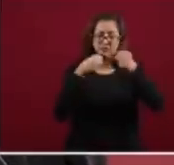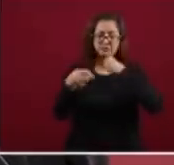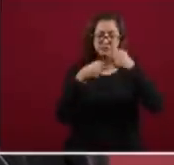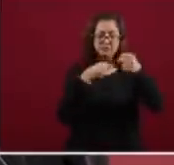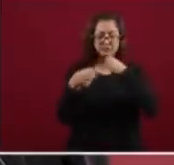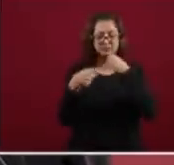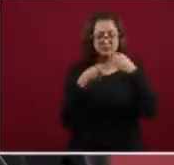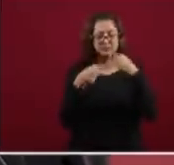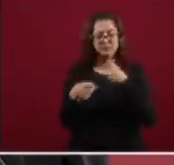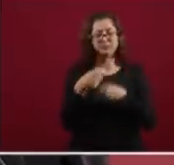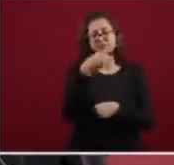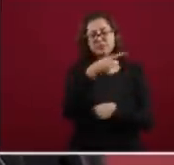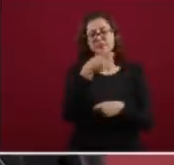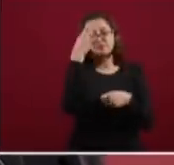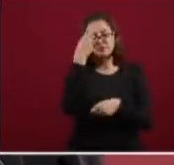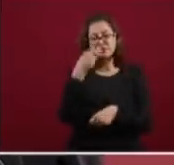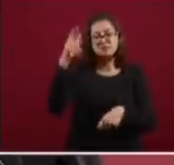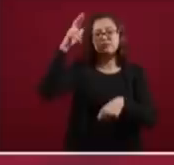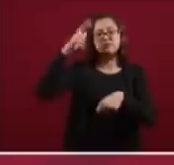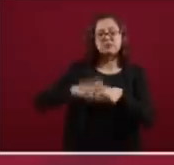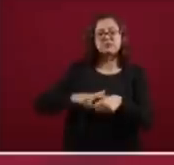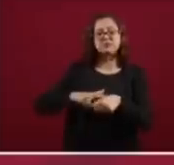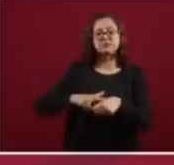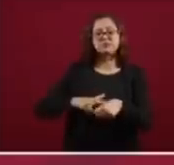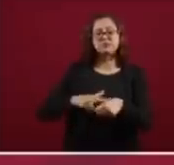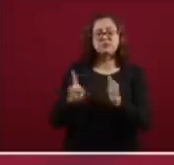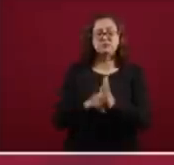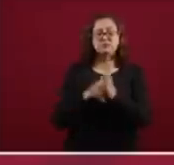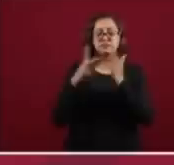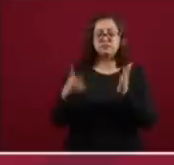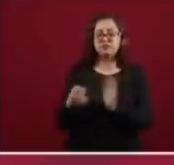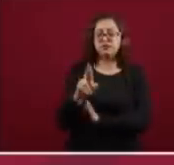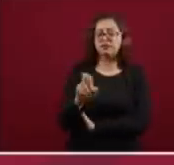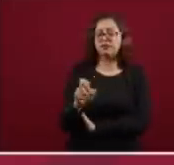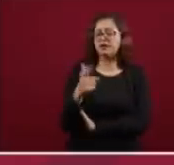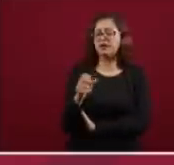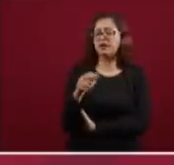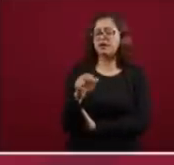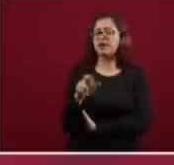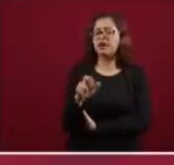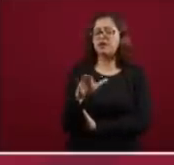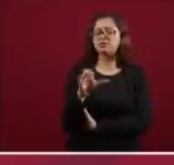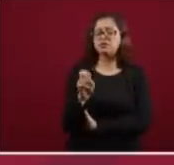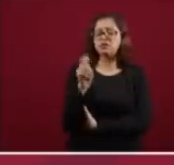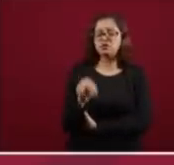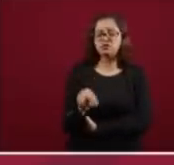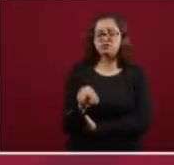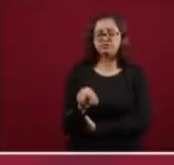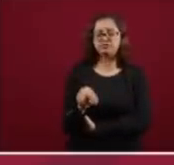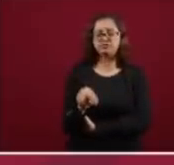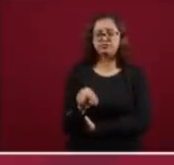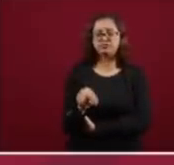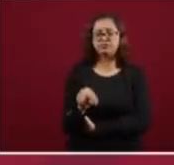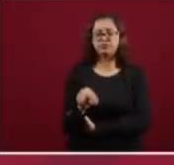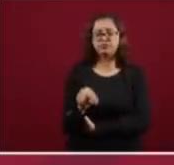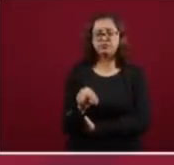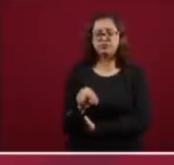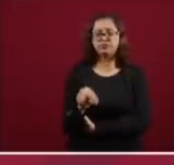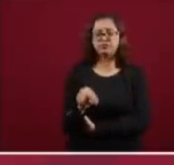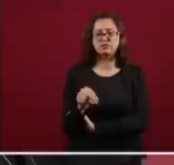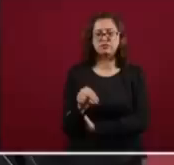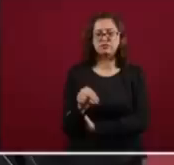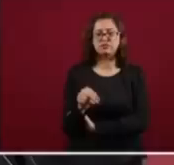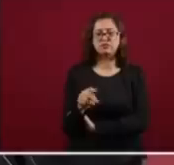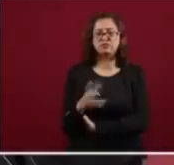jesús fue director del periódico regeneración que llegó a tirar hasta